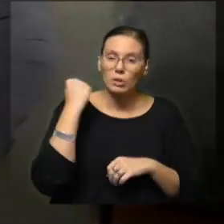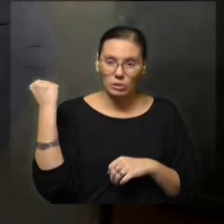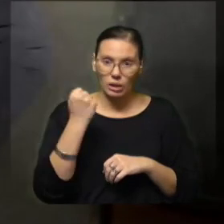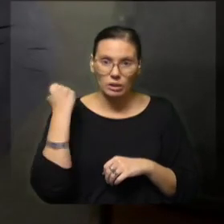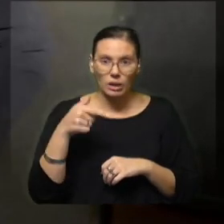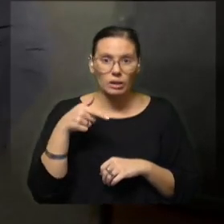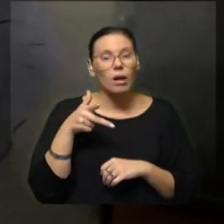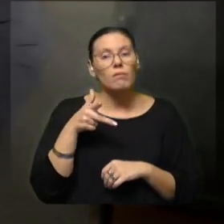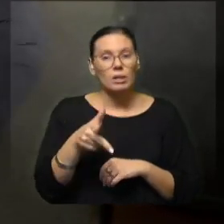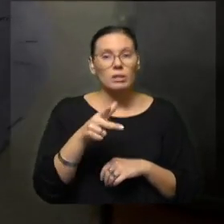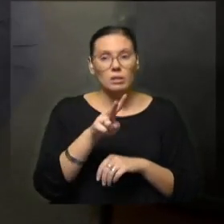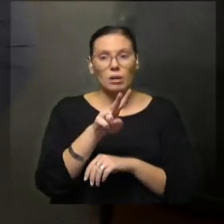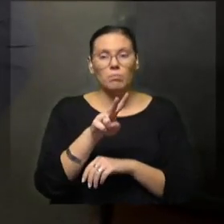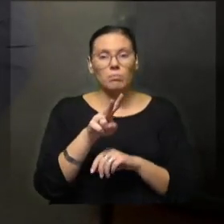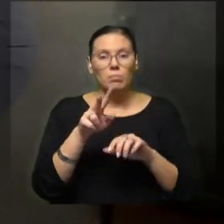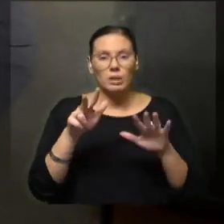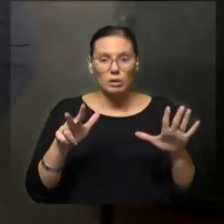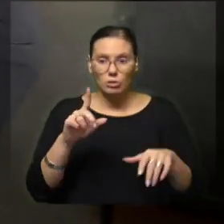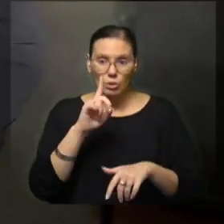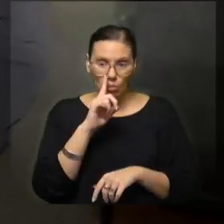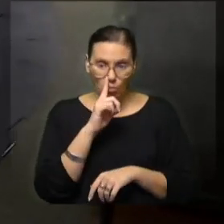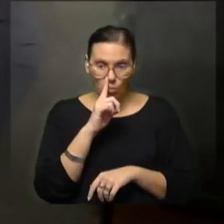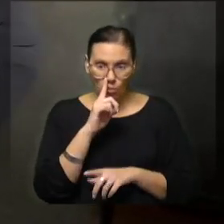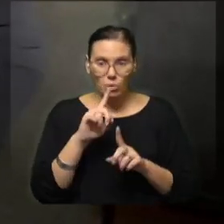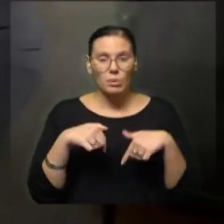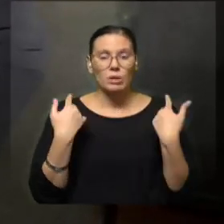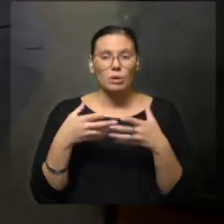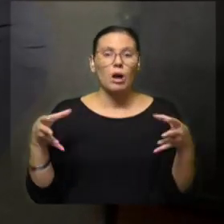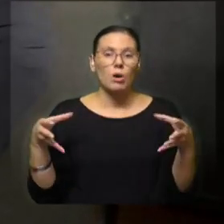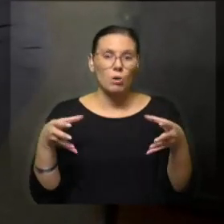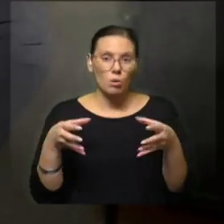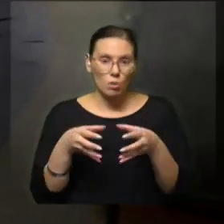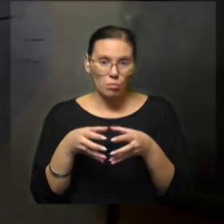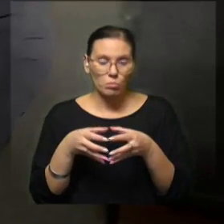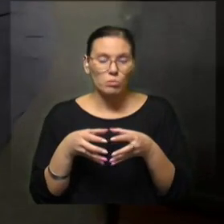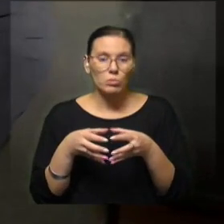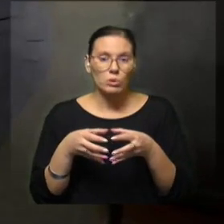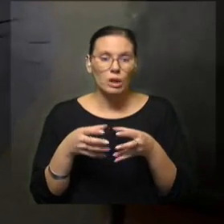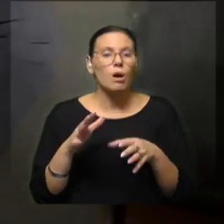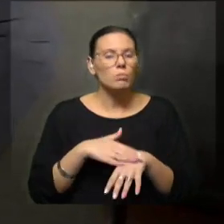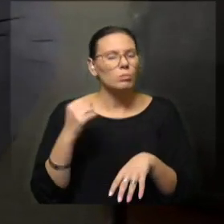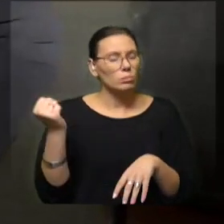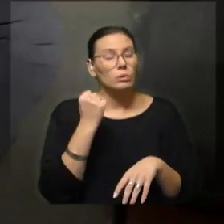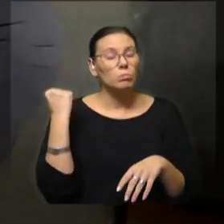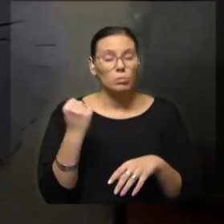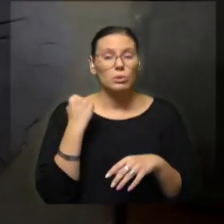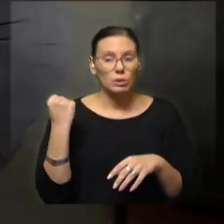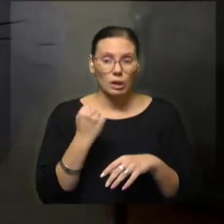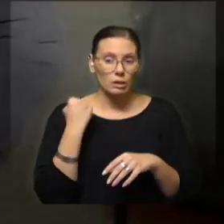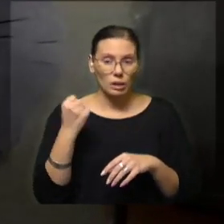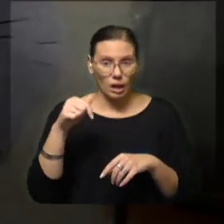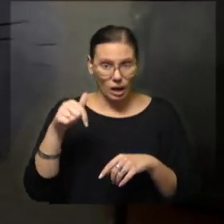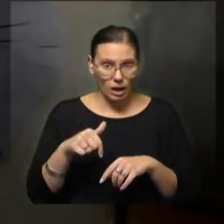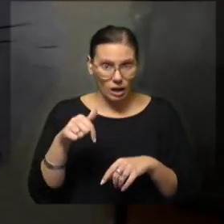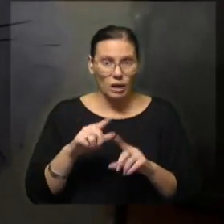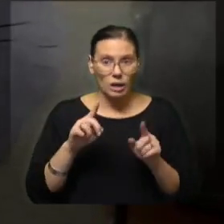esta fecha, 28 de junio, es para toda la comunidad un momento como muy importante. Acá